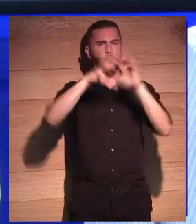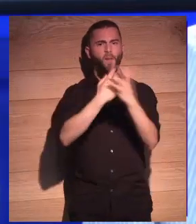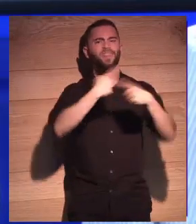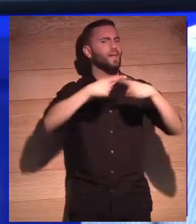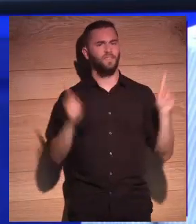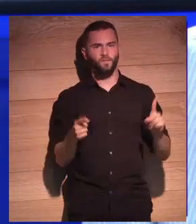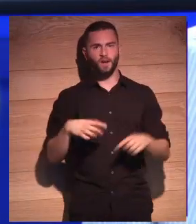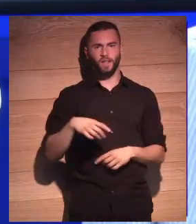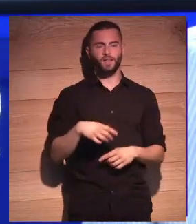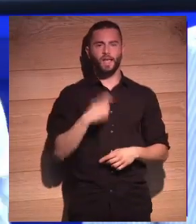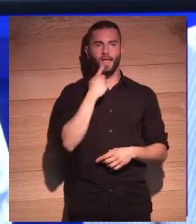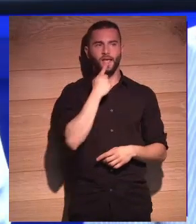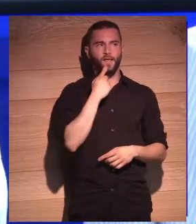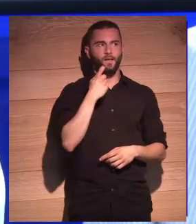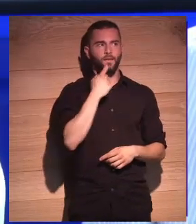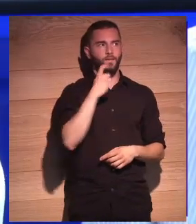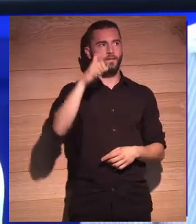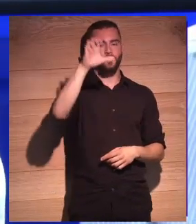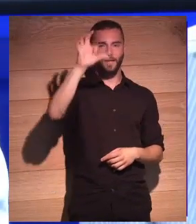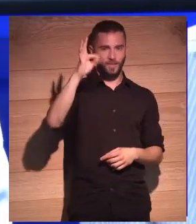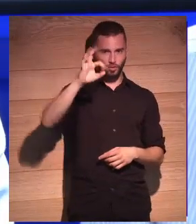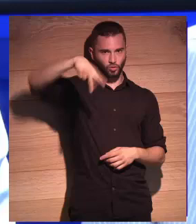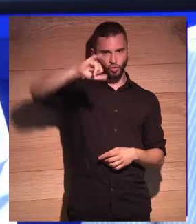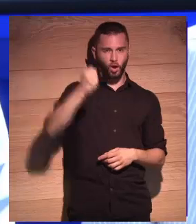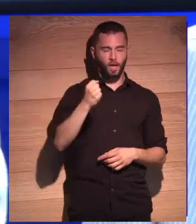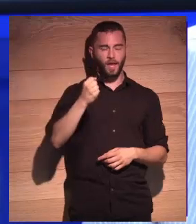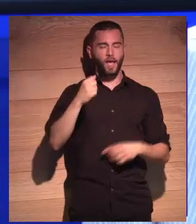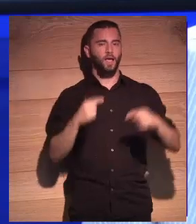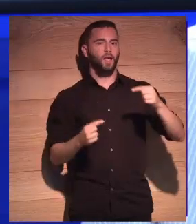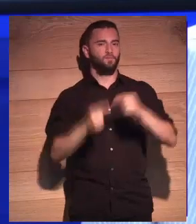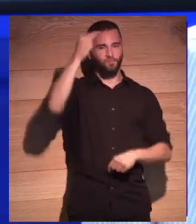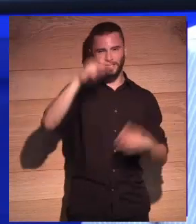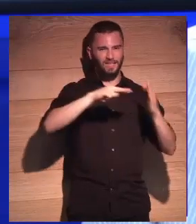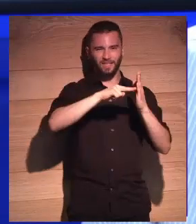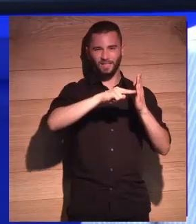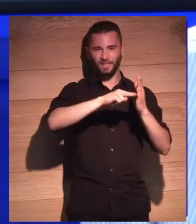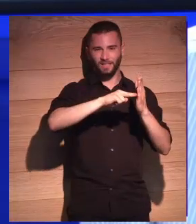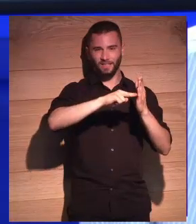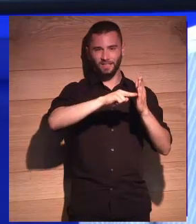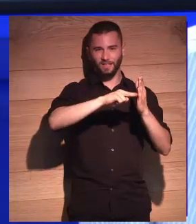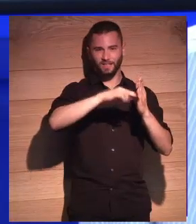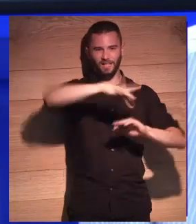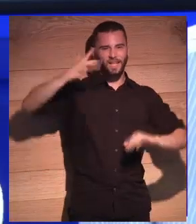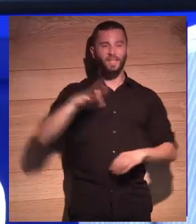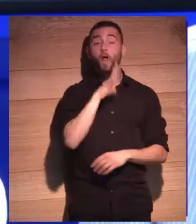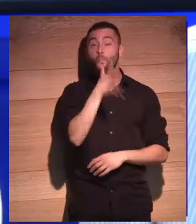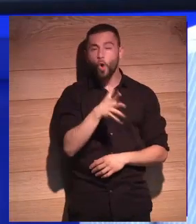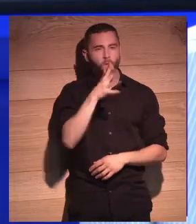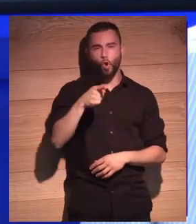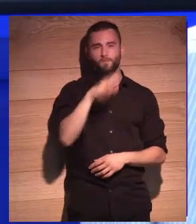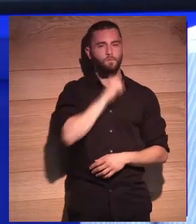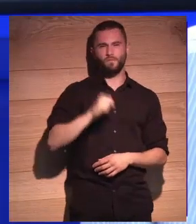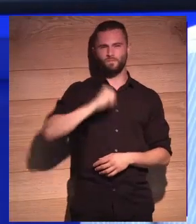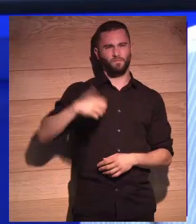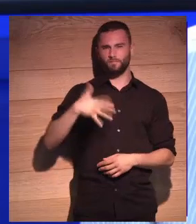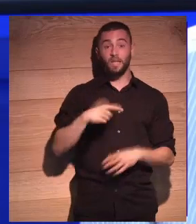qué Estonia está en la cumbre del mundo digital? Porque son tremendos. O sea, el proyecto de Estonia,